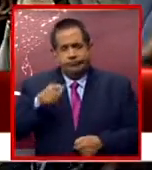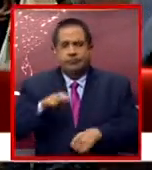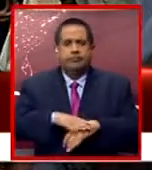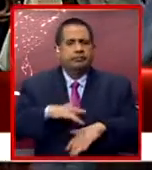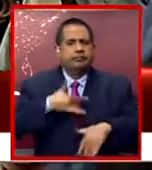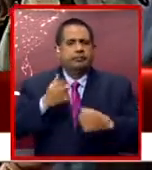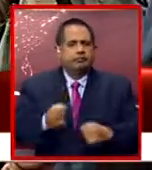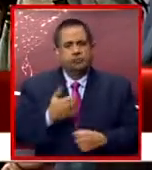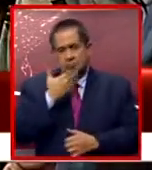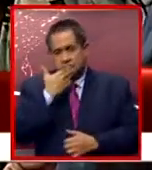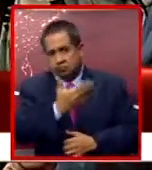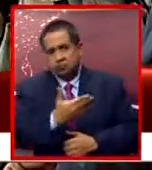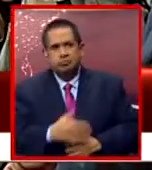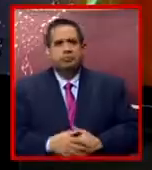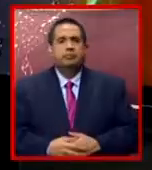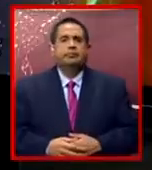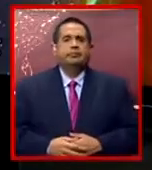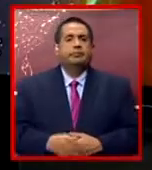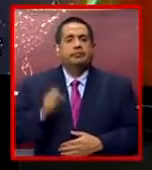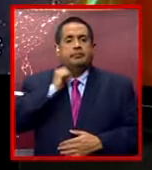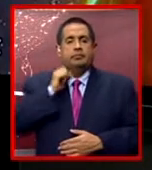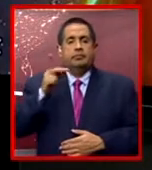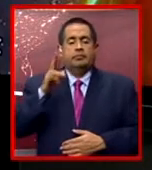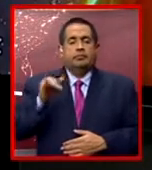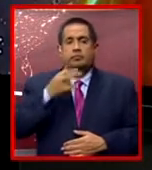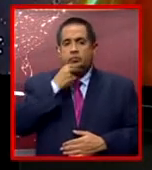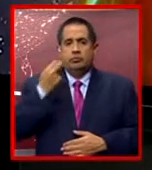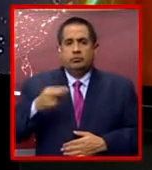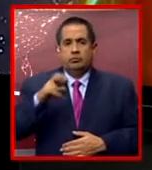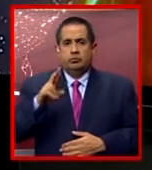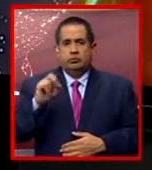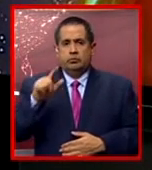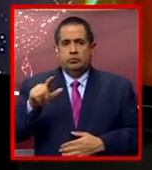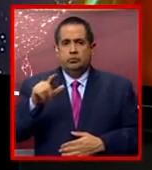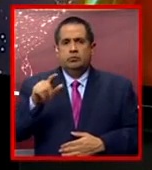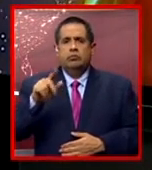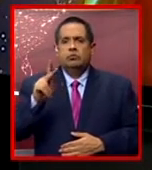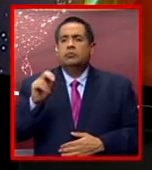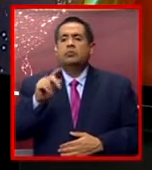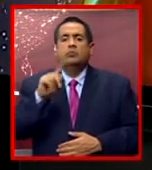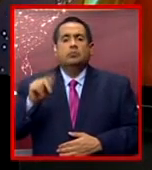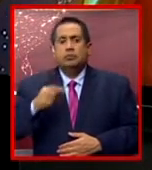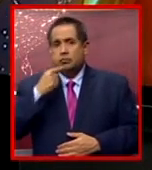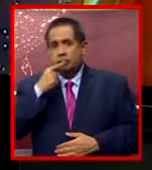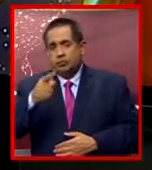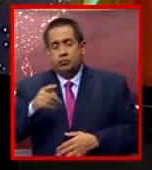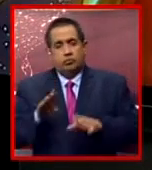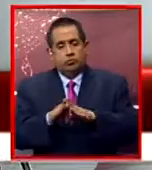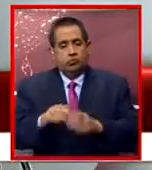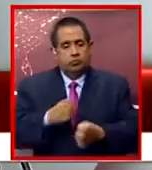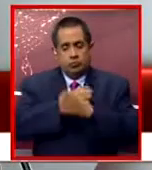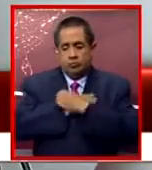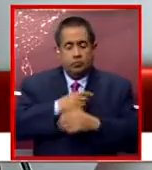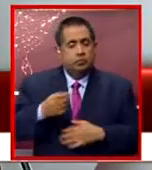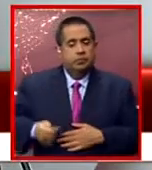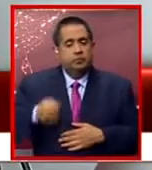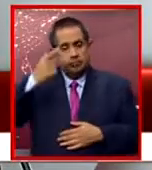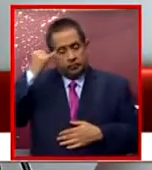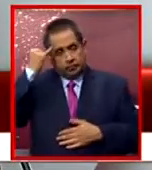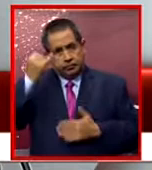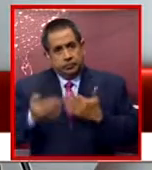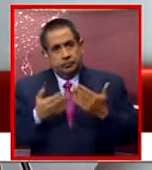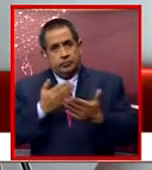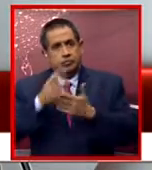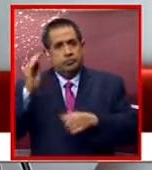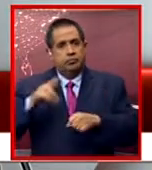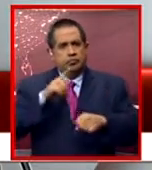seguridad. El senador del PRI, Raúl Aarón Pozos Lanz, habló sobre la reforma educativa, la cual fue la primera apuesta del Ejecutivo